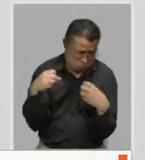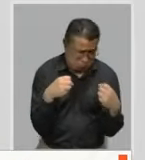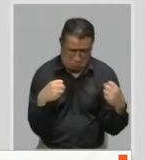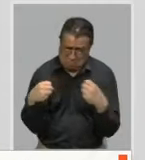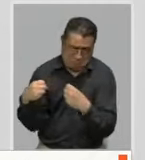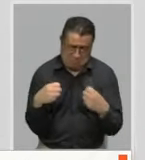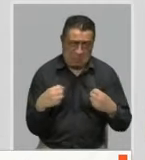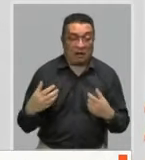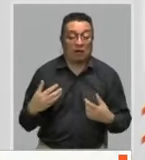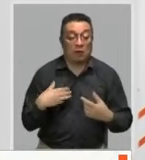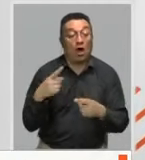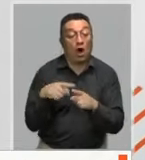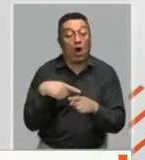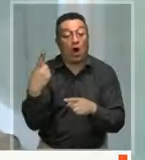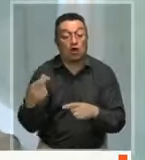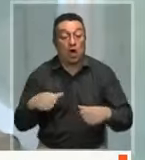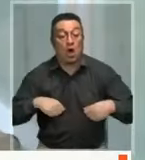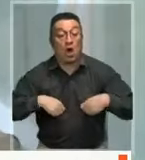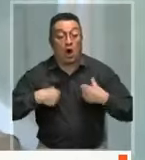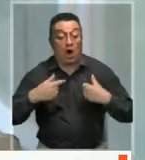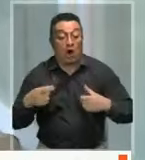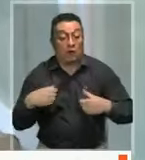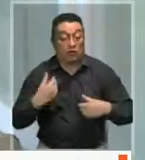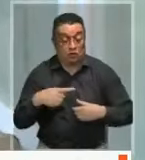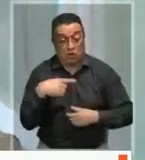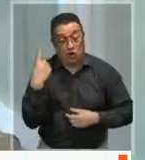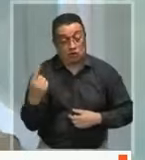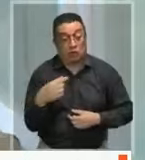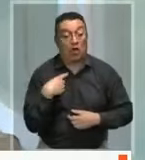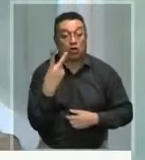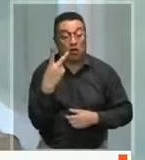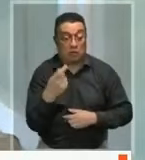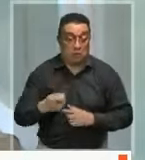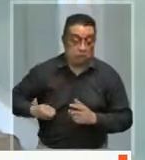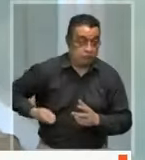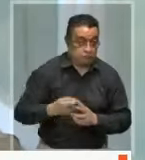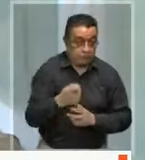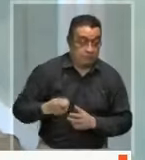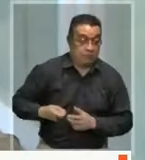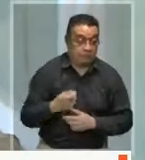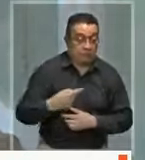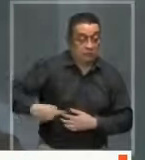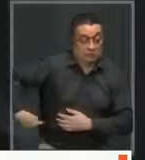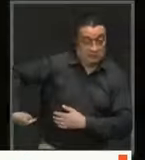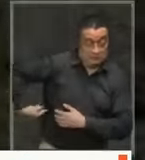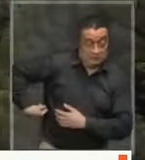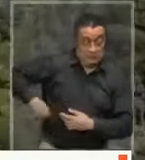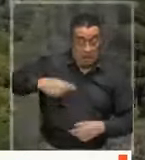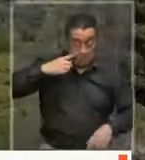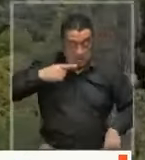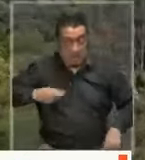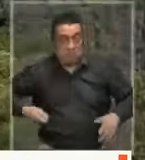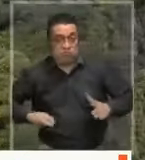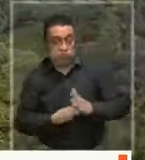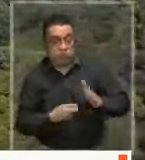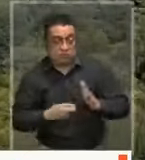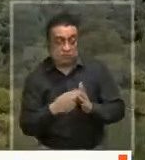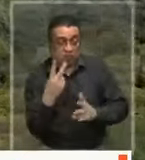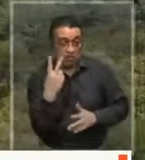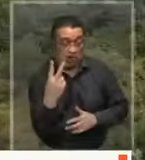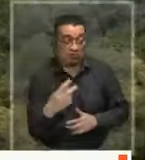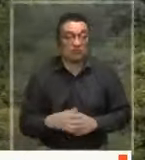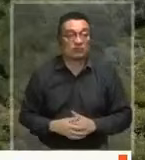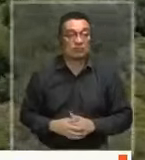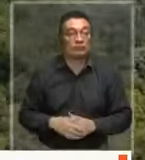Y el otro joven me propinó dos puñaladas, como así decirlo, una en las costillas y la otra en la pierna. Este es solo el